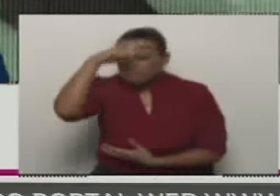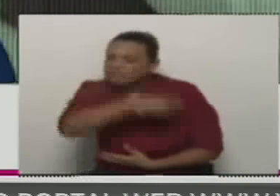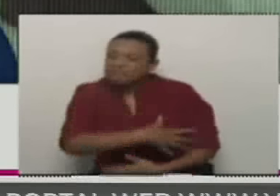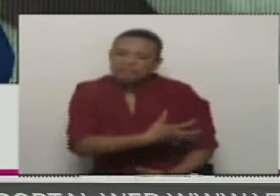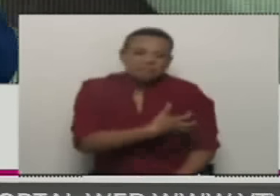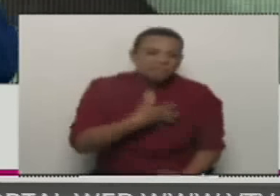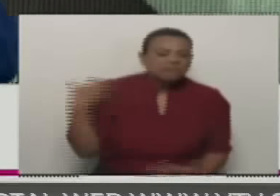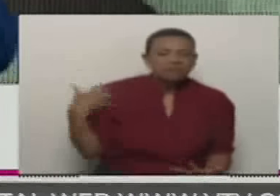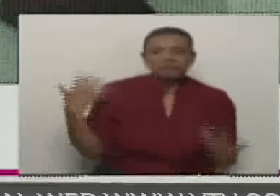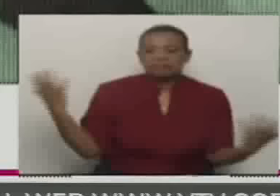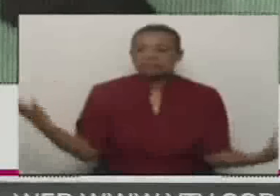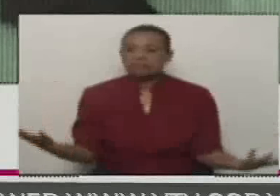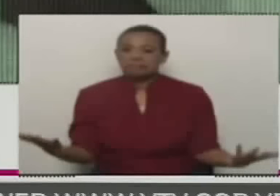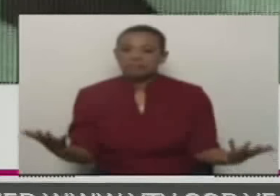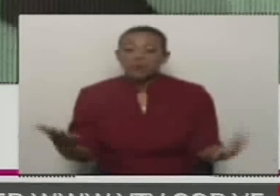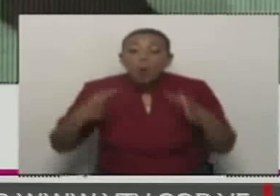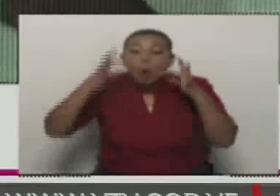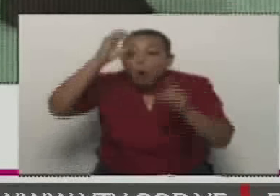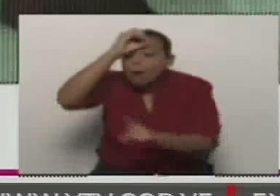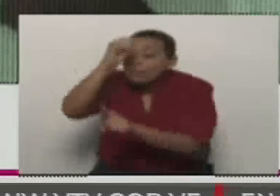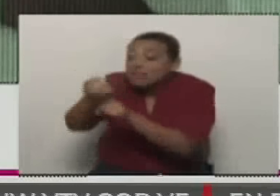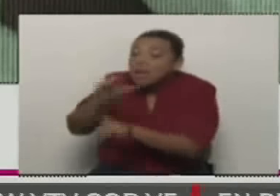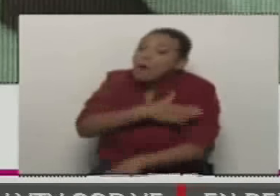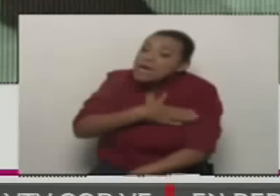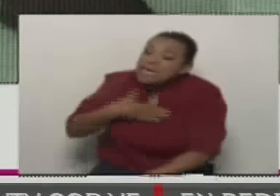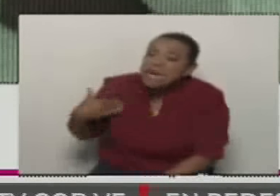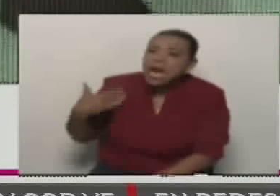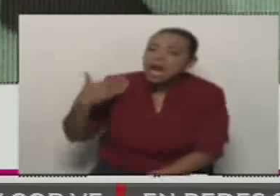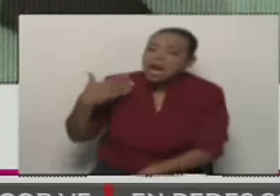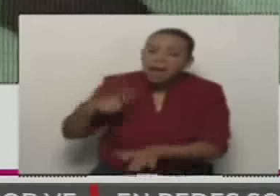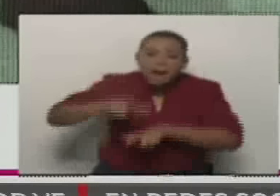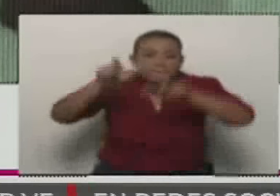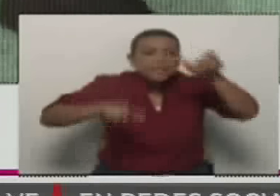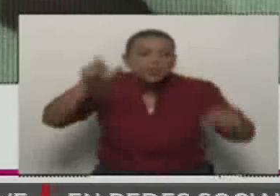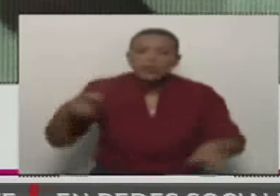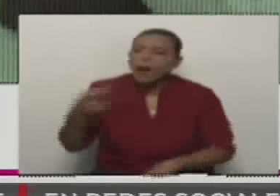¿Cuál es el objetivo supremo que debe buscar la humanidad?